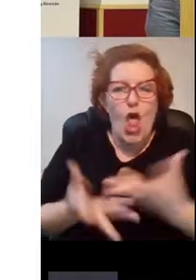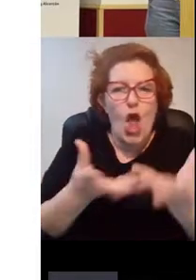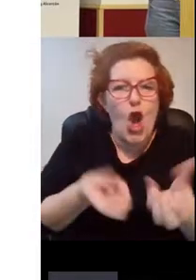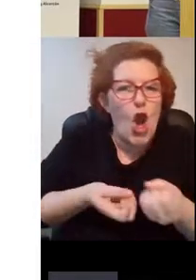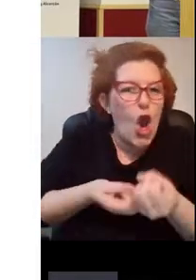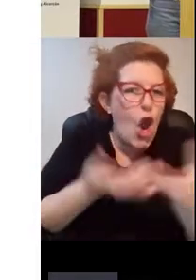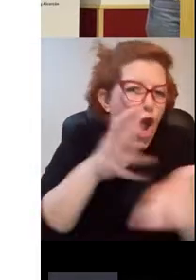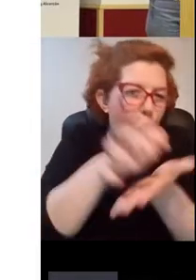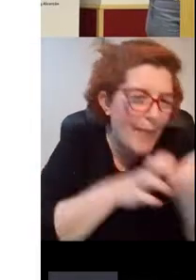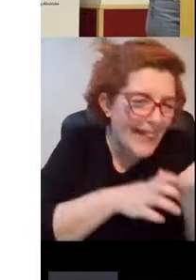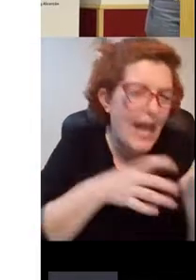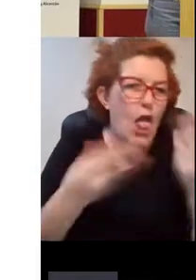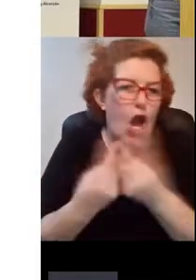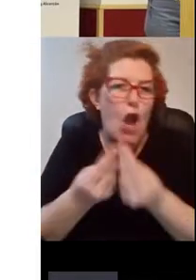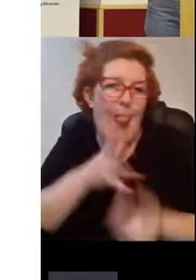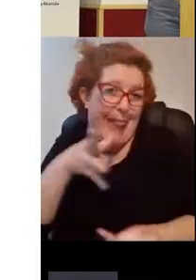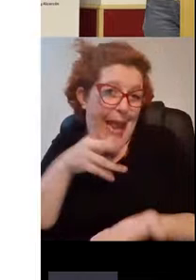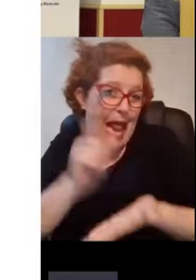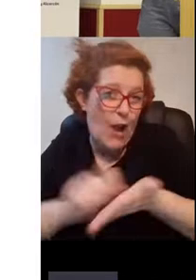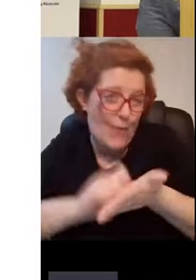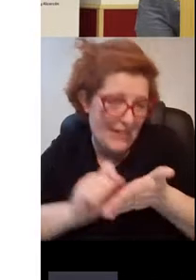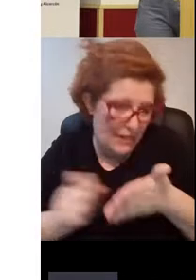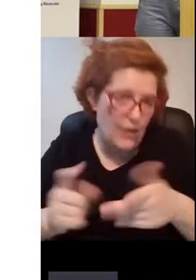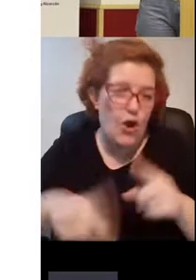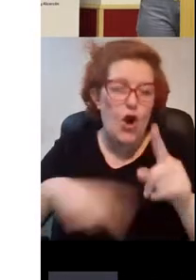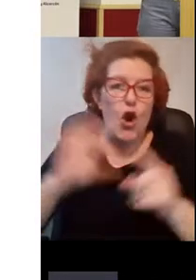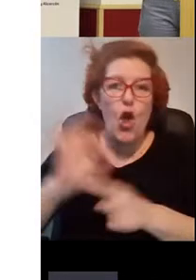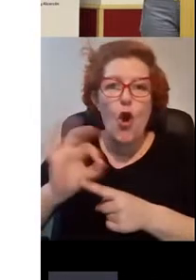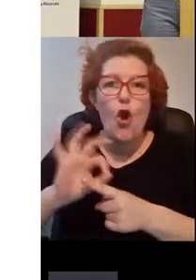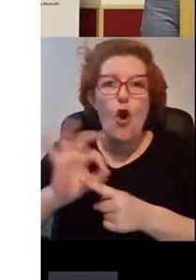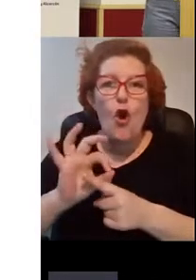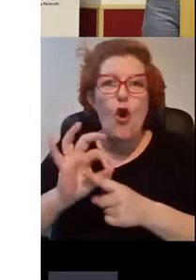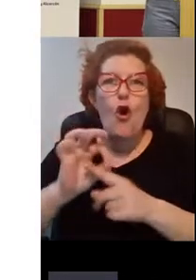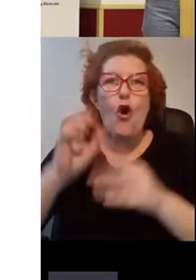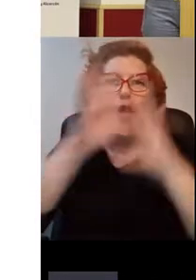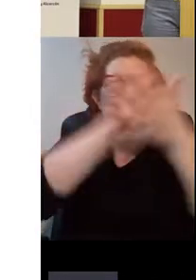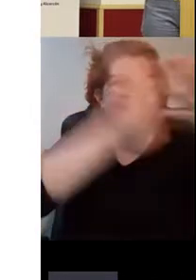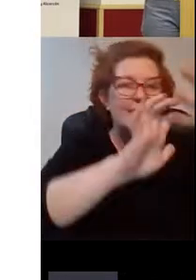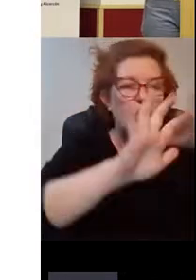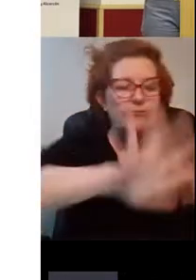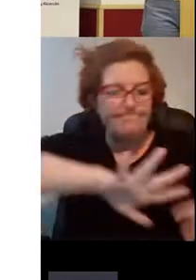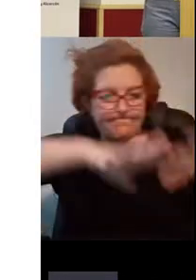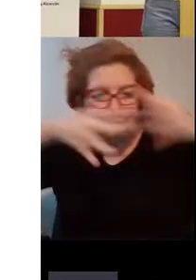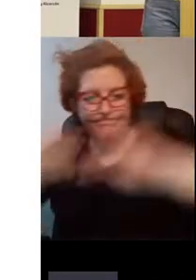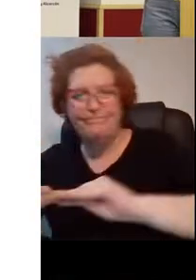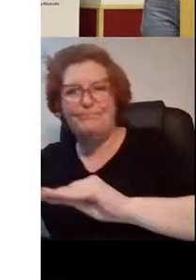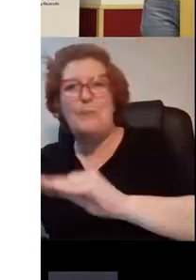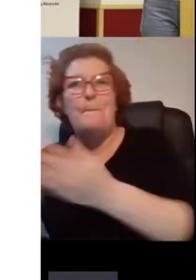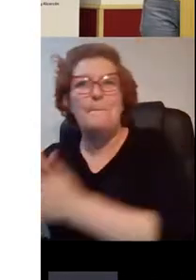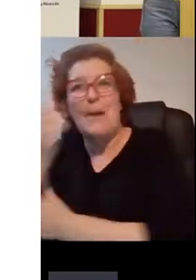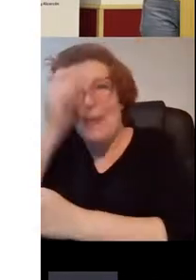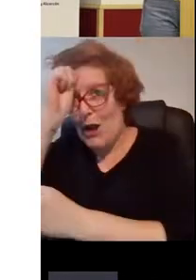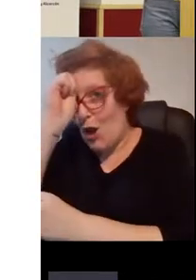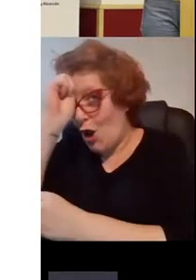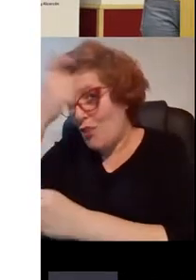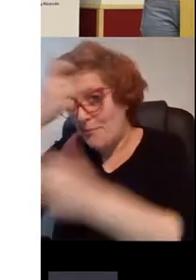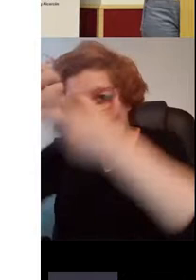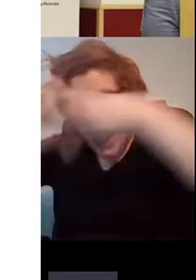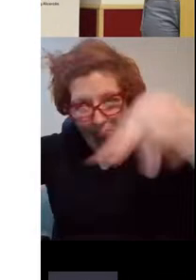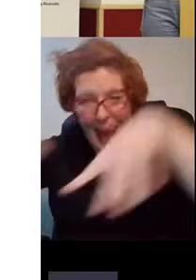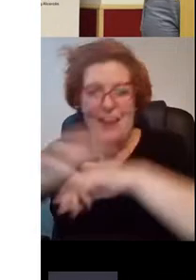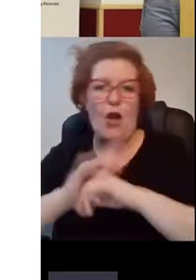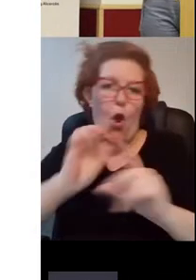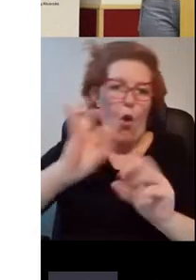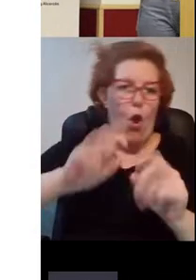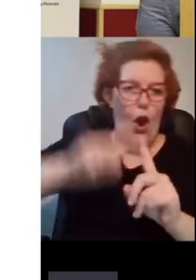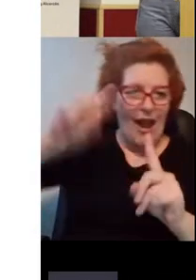les puedo pedir que la información de un texto me la esquematicen en un mapa conceptual o un gráfico. Aquí tenemos, por ejemplo, a